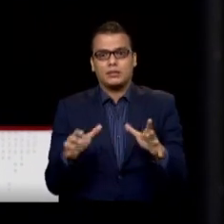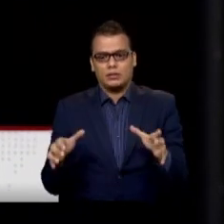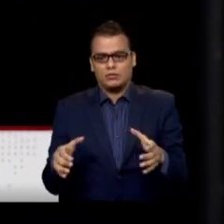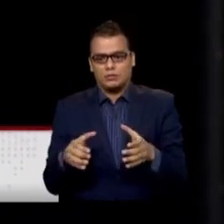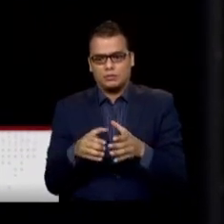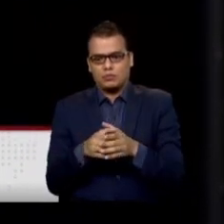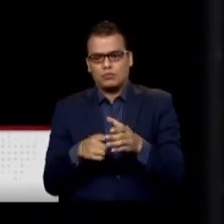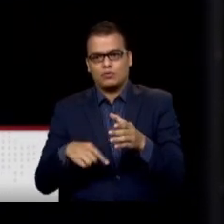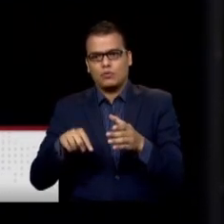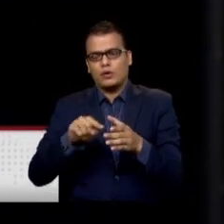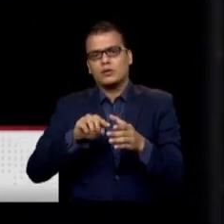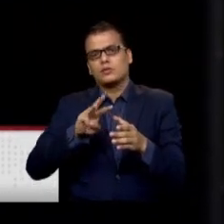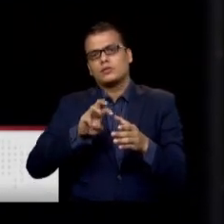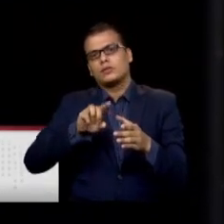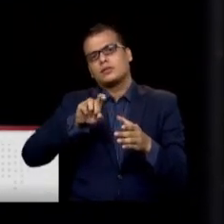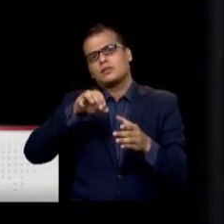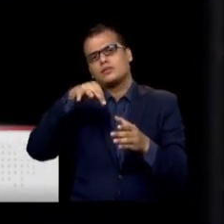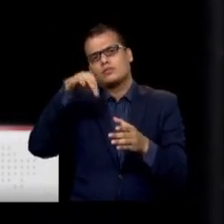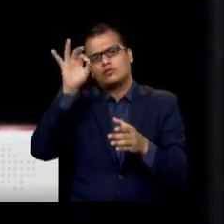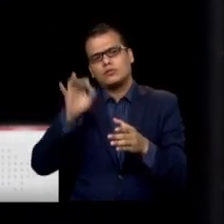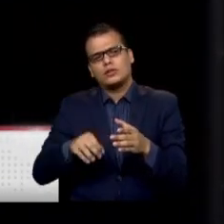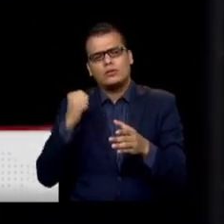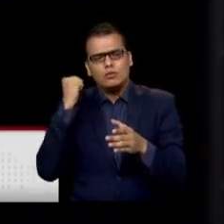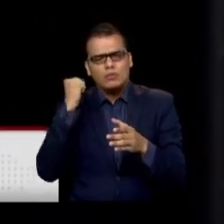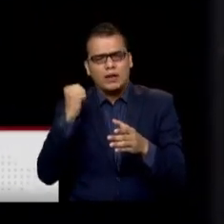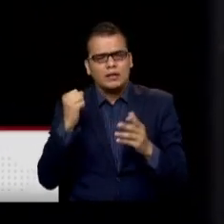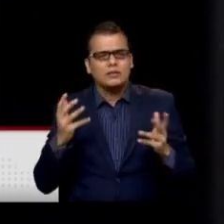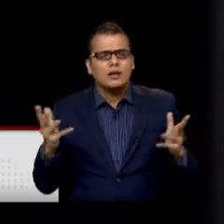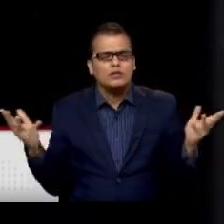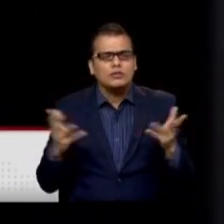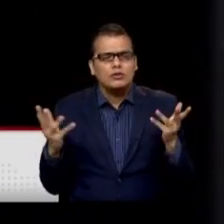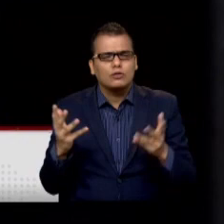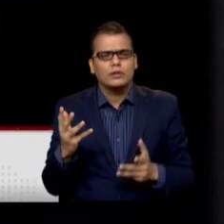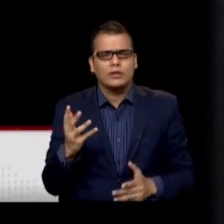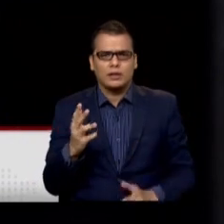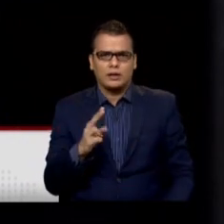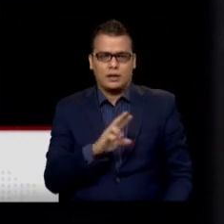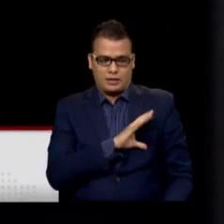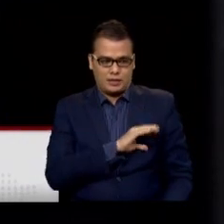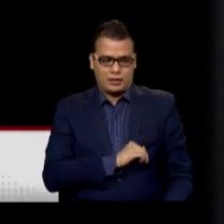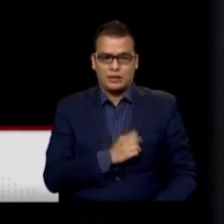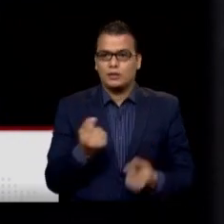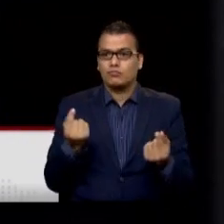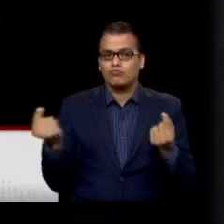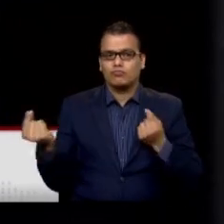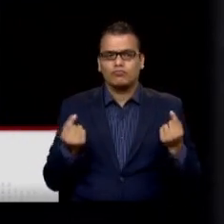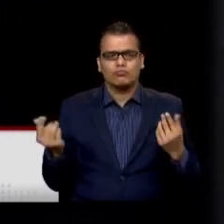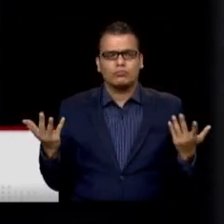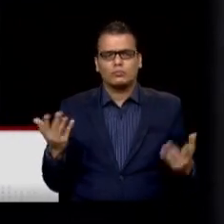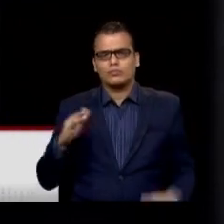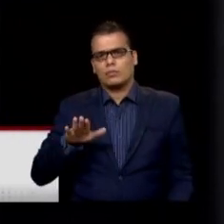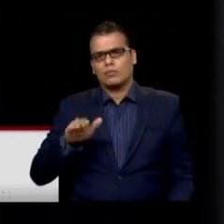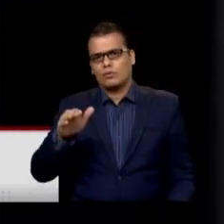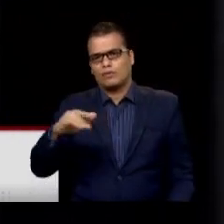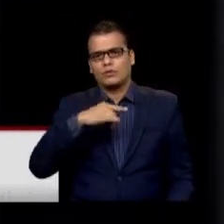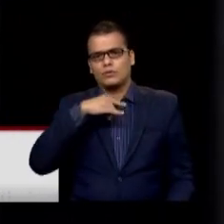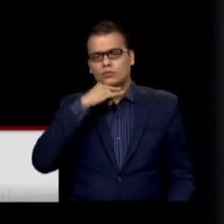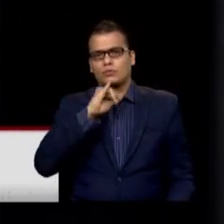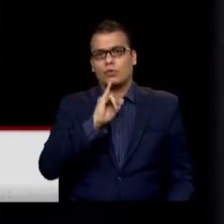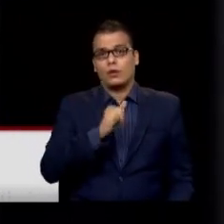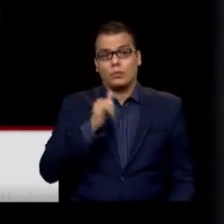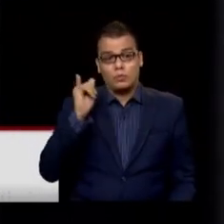de los casos entre Cali y lo que son los municipios circunvecinos. Buenaventura, Yumbo,